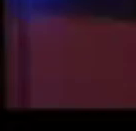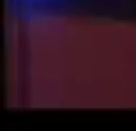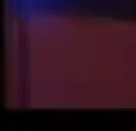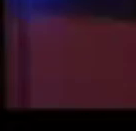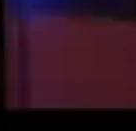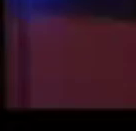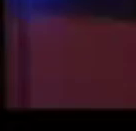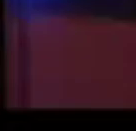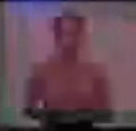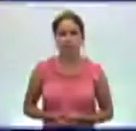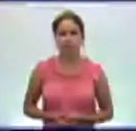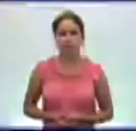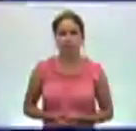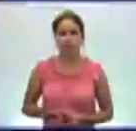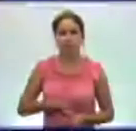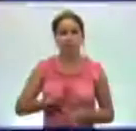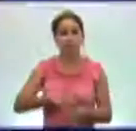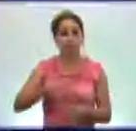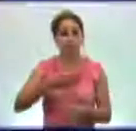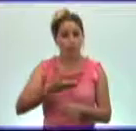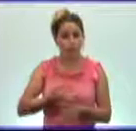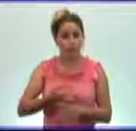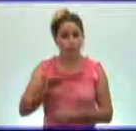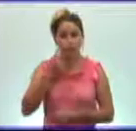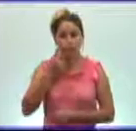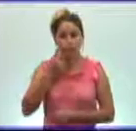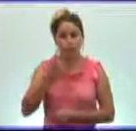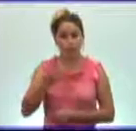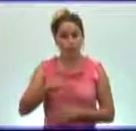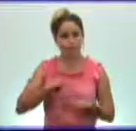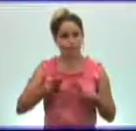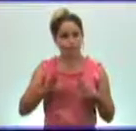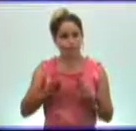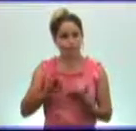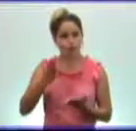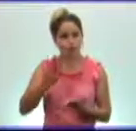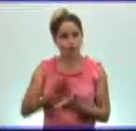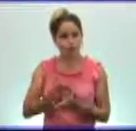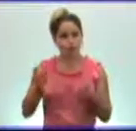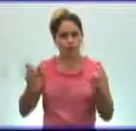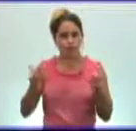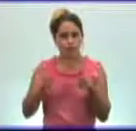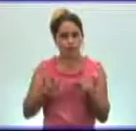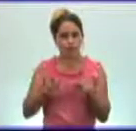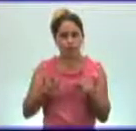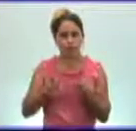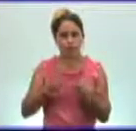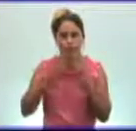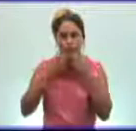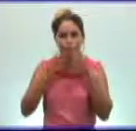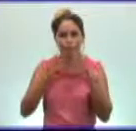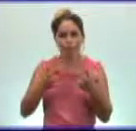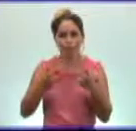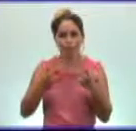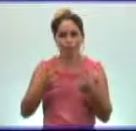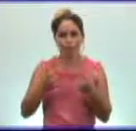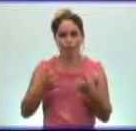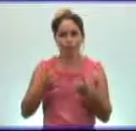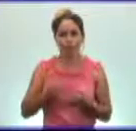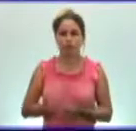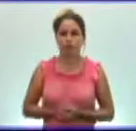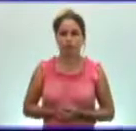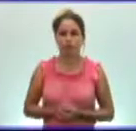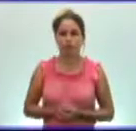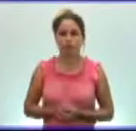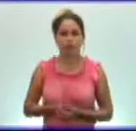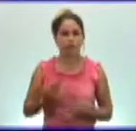Después de haber analizado todo en esta clase y haber resumido algo tan importante, nos proponemos